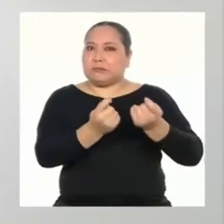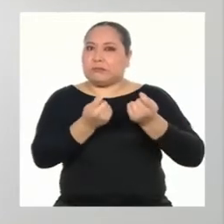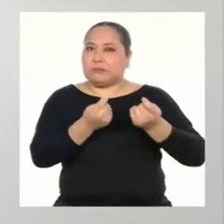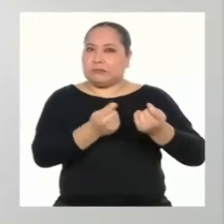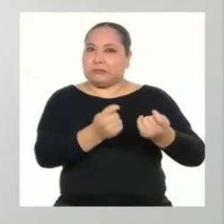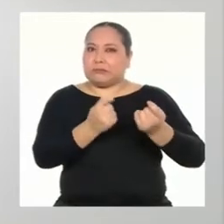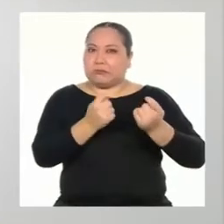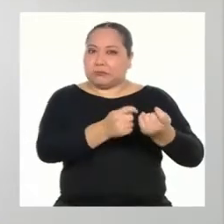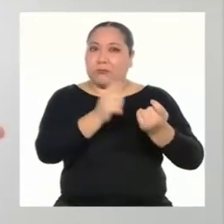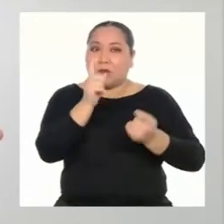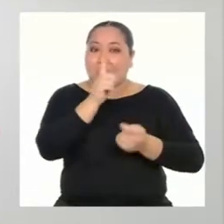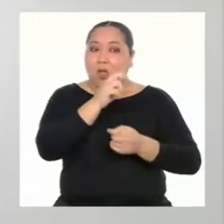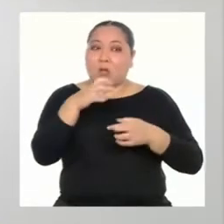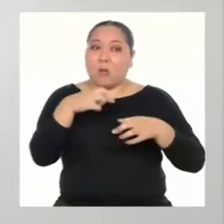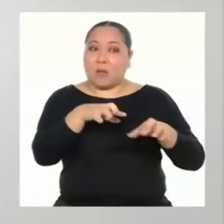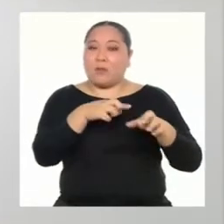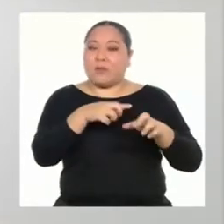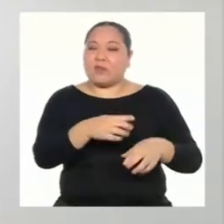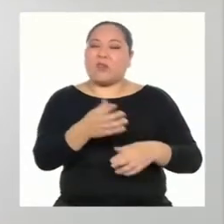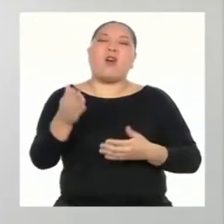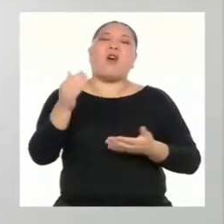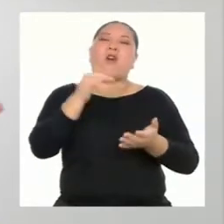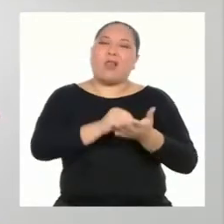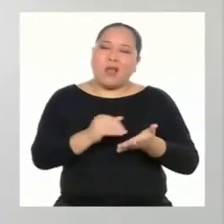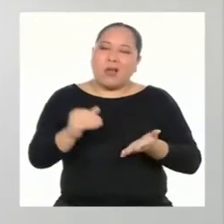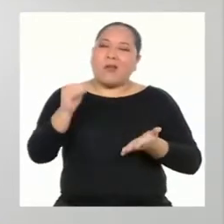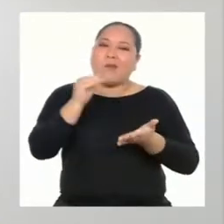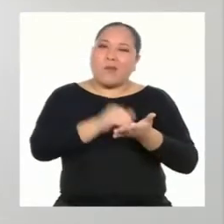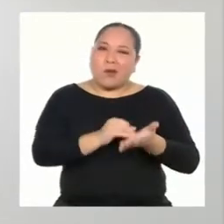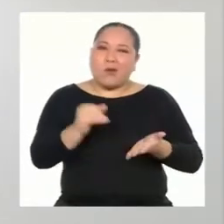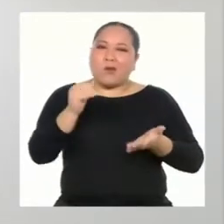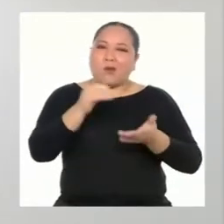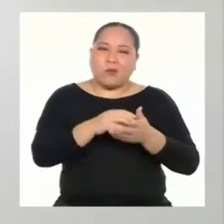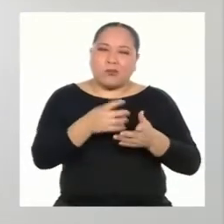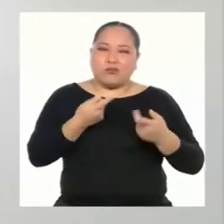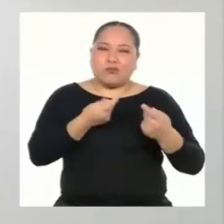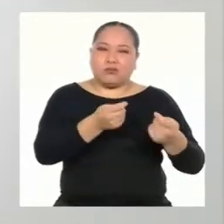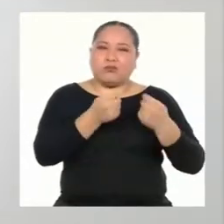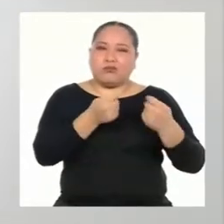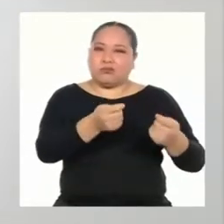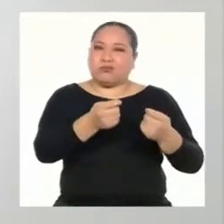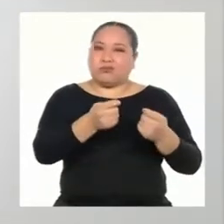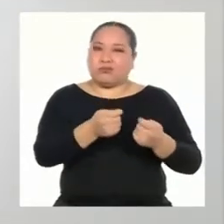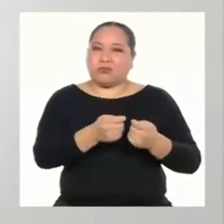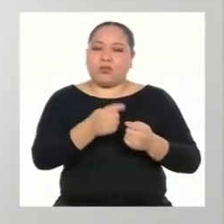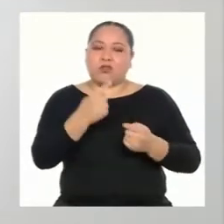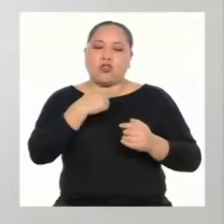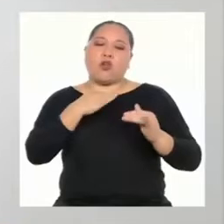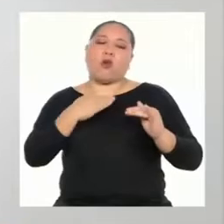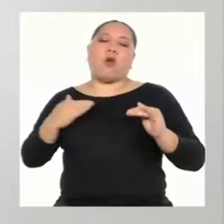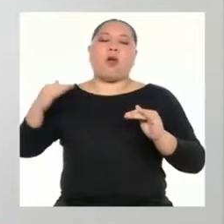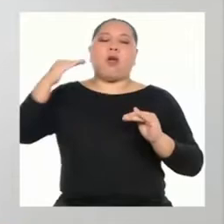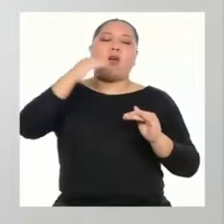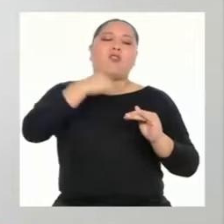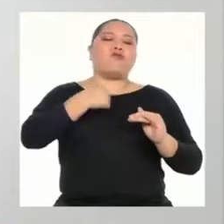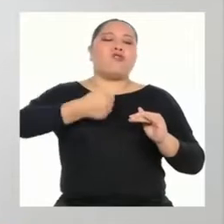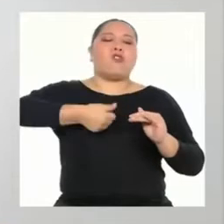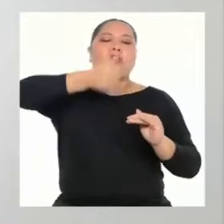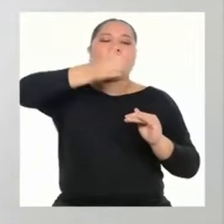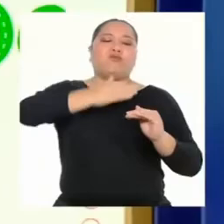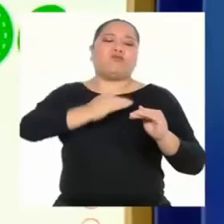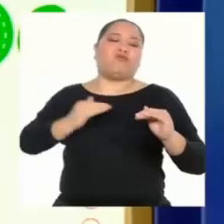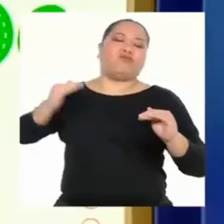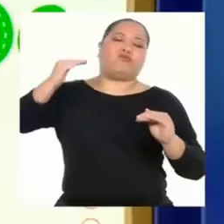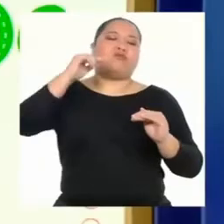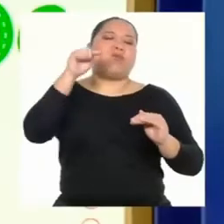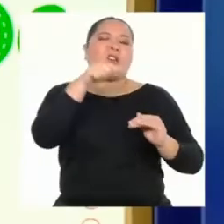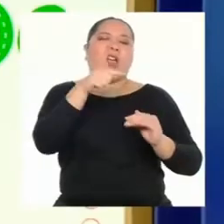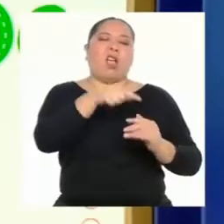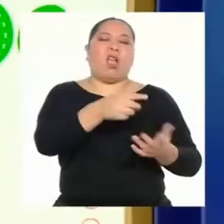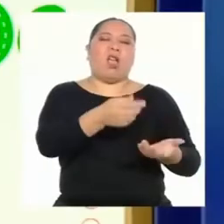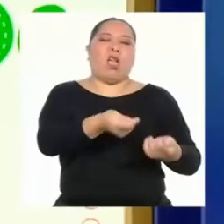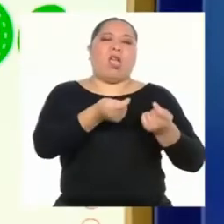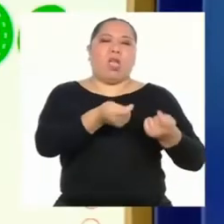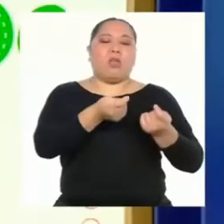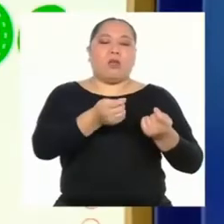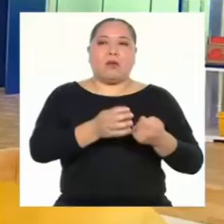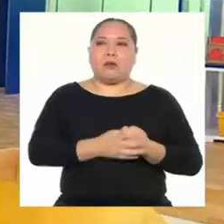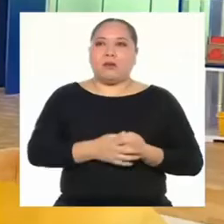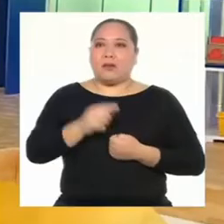sin permiso, por la fuerza, por chantaje o abusando del poder, es violencia.